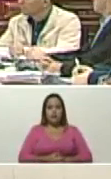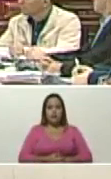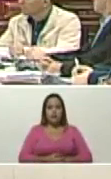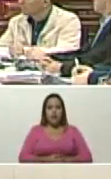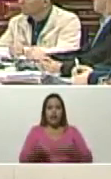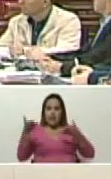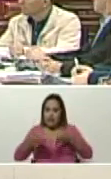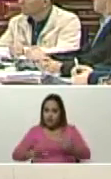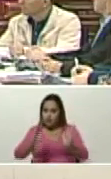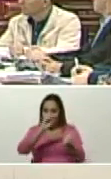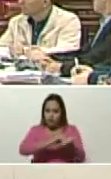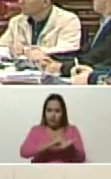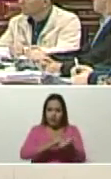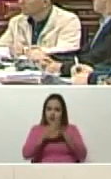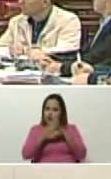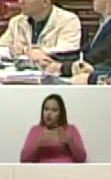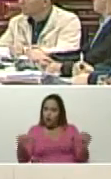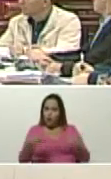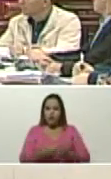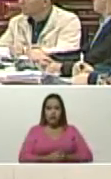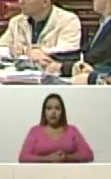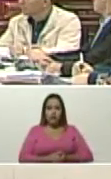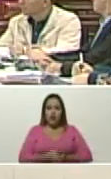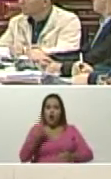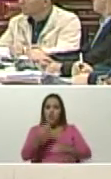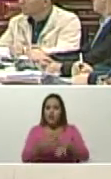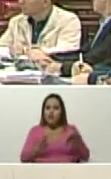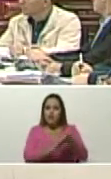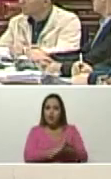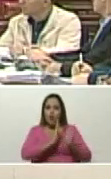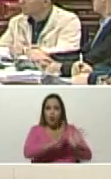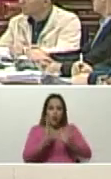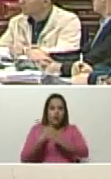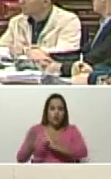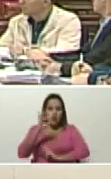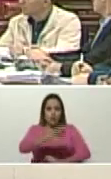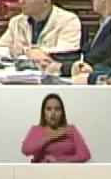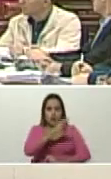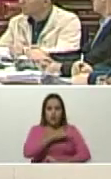Renacimiento de todo lo que tiene que ver con la estructura de la sociedad.